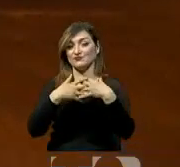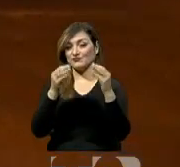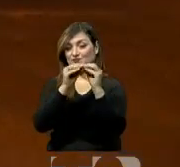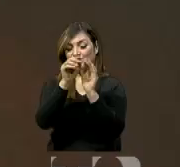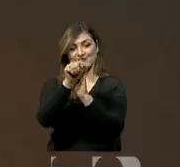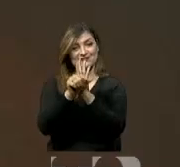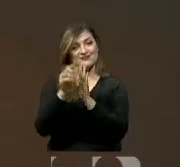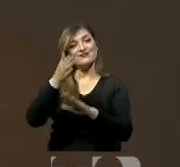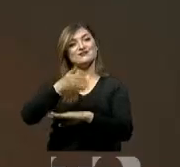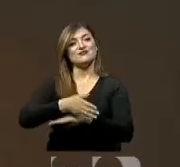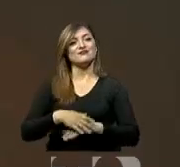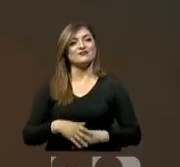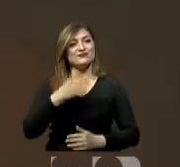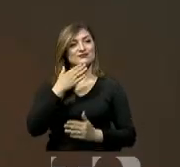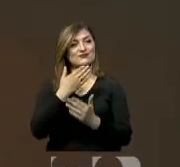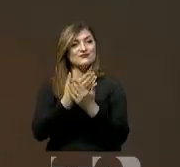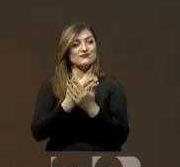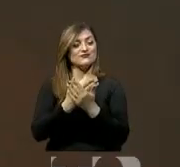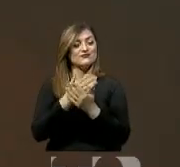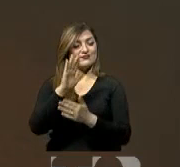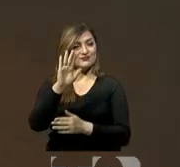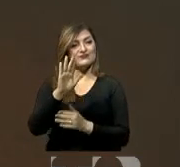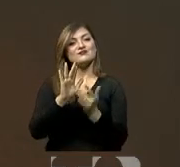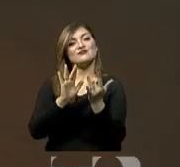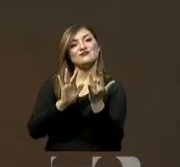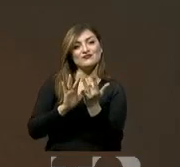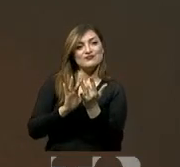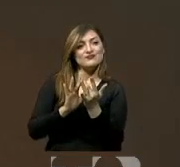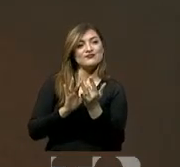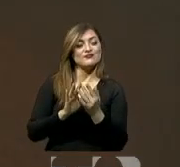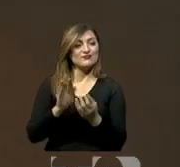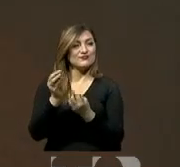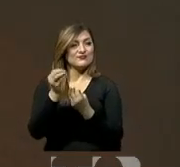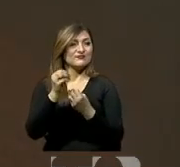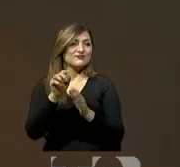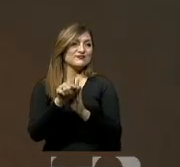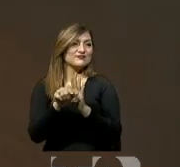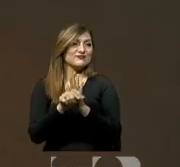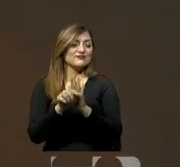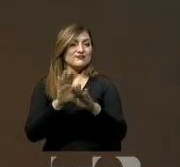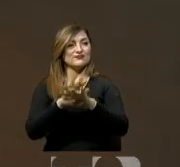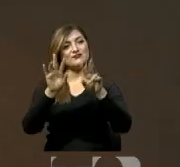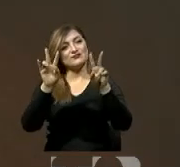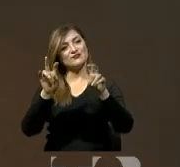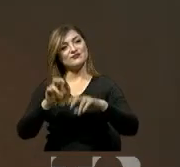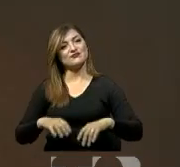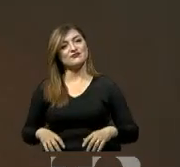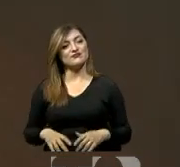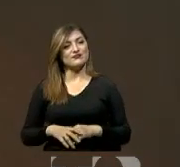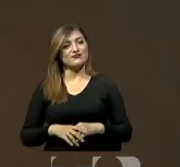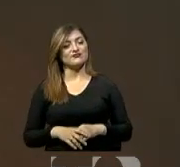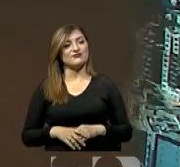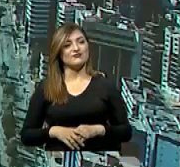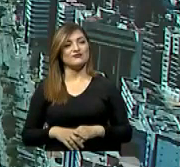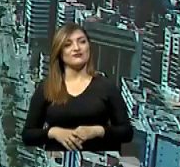más detalles. Gracias, Paul. En unos minutos estaremos contigo para conocer detalles de este tema, pero también es momento